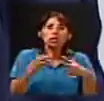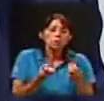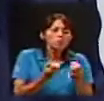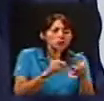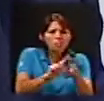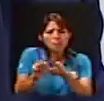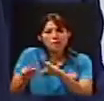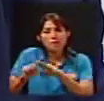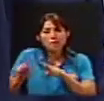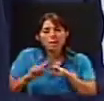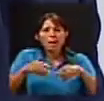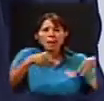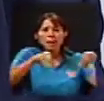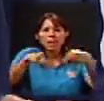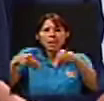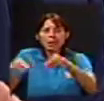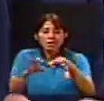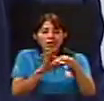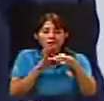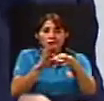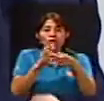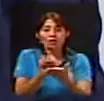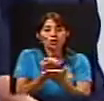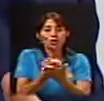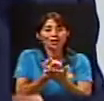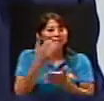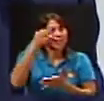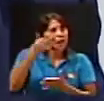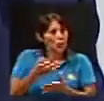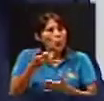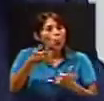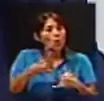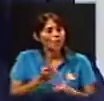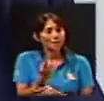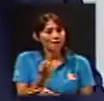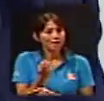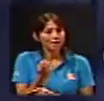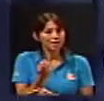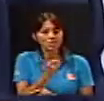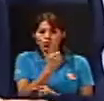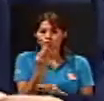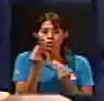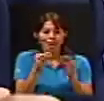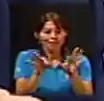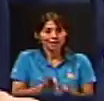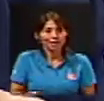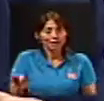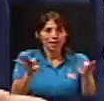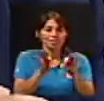relaciones económicas, creo que todavía no son tan relevantes como para perder un poco de tiempo